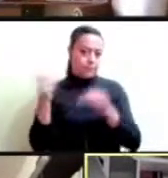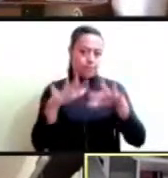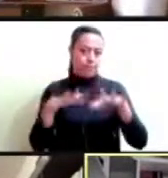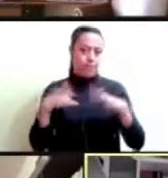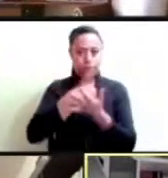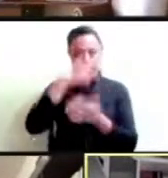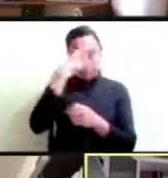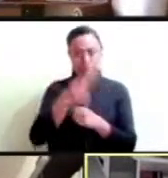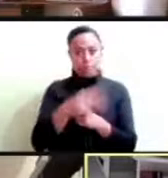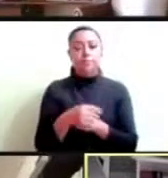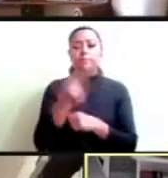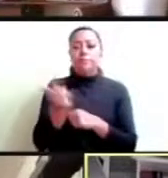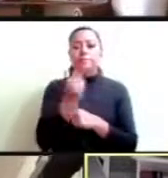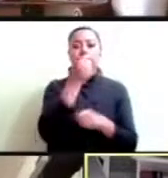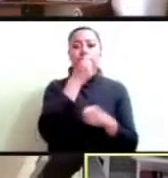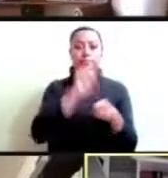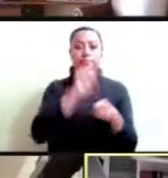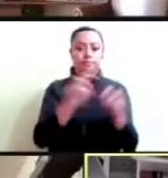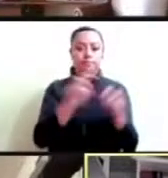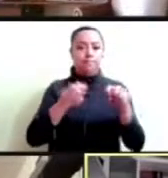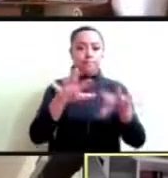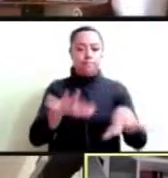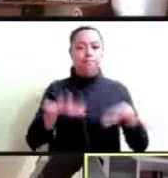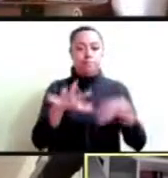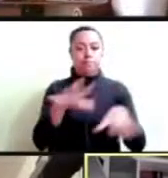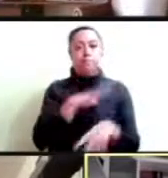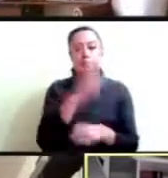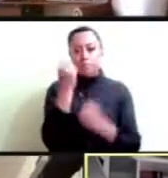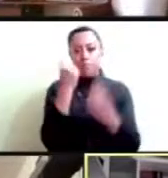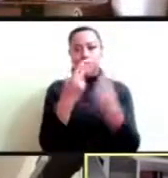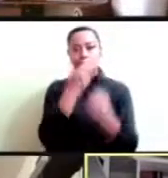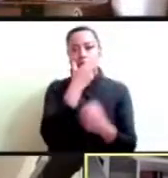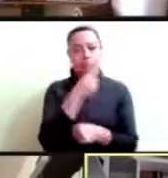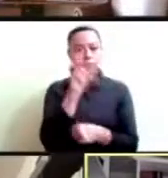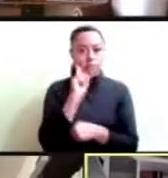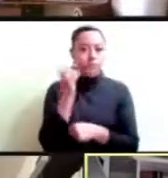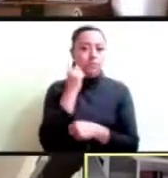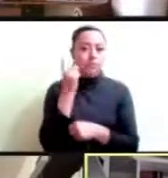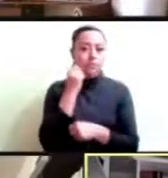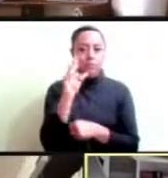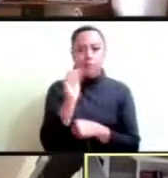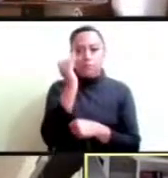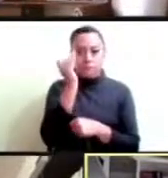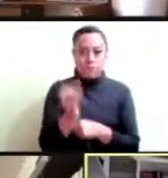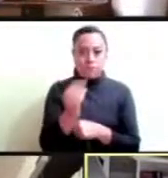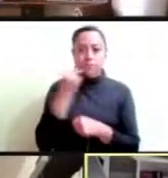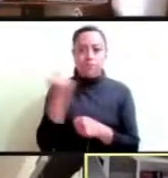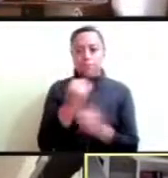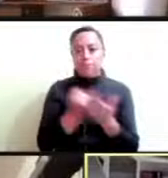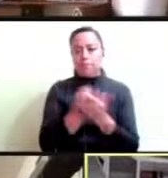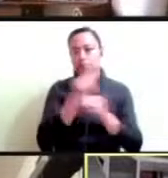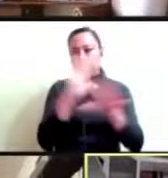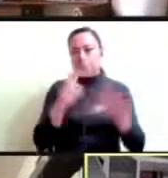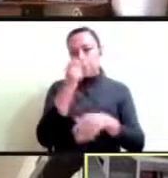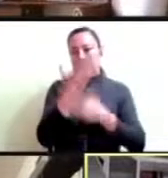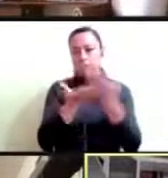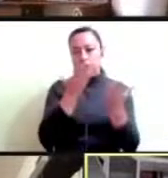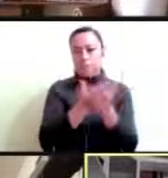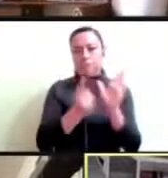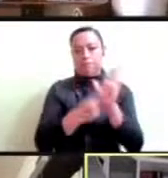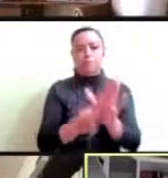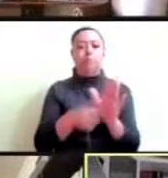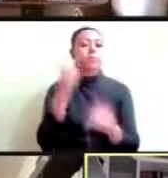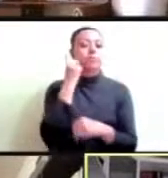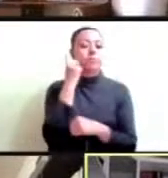del Pleno si existe algún diputado en contra de ser considerado urgente y haber resolución la proposición presentada por el diputado Ricardo Ruiz